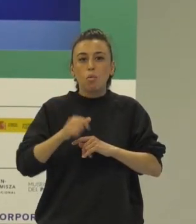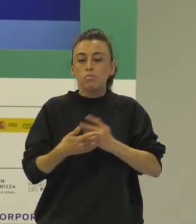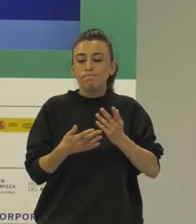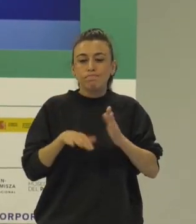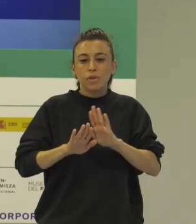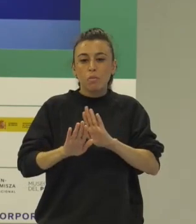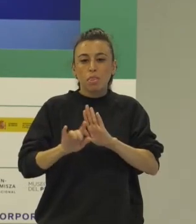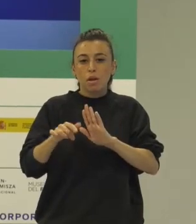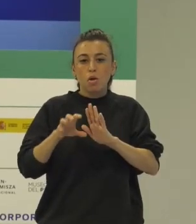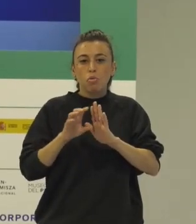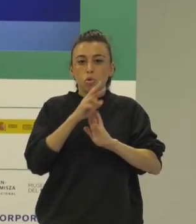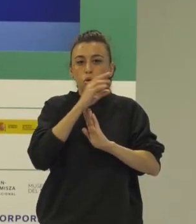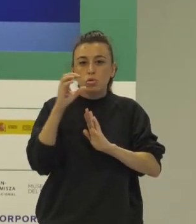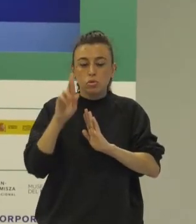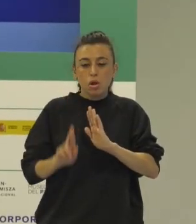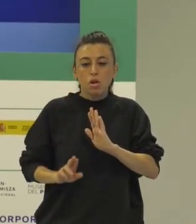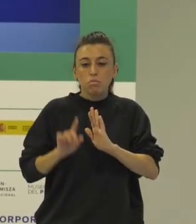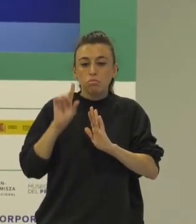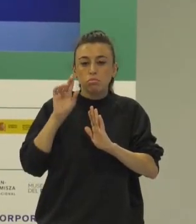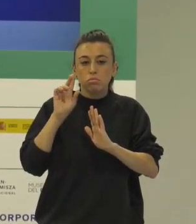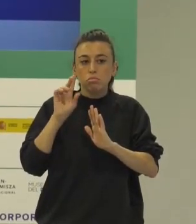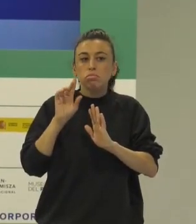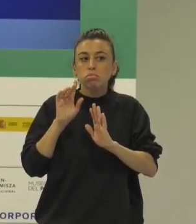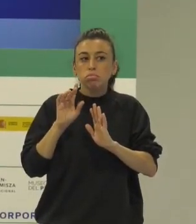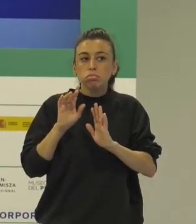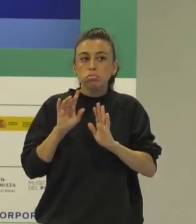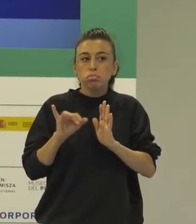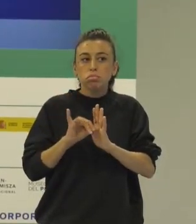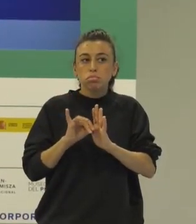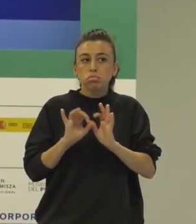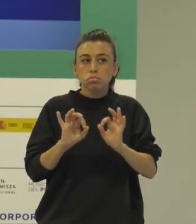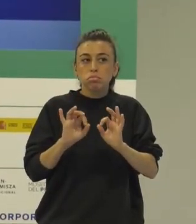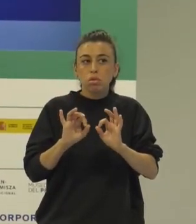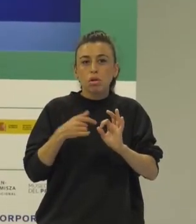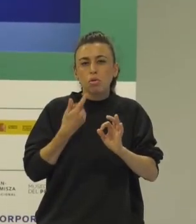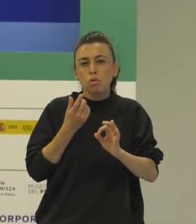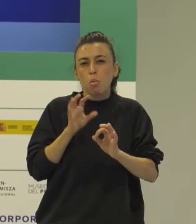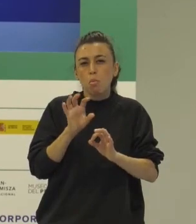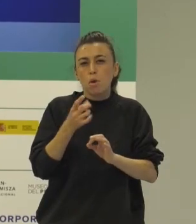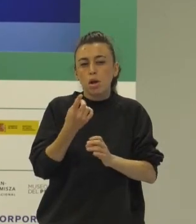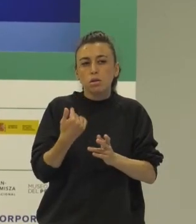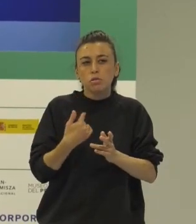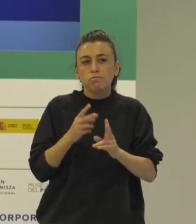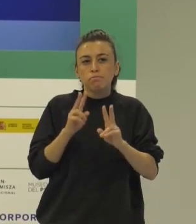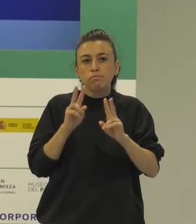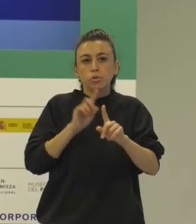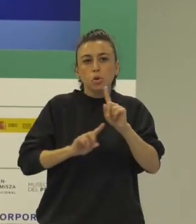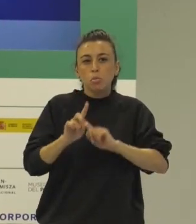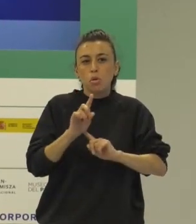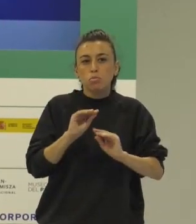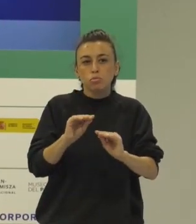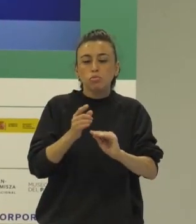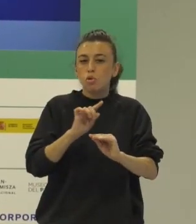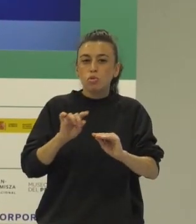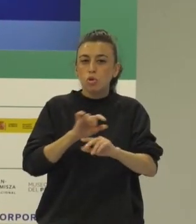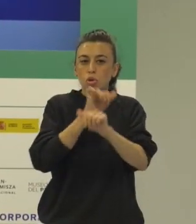vecino Costa Rica. Y sí, pues, pero no es una cuestión, creo yo, de un país, sino que se tiene que ver de manera regional,